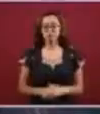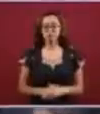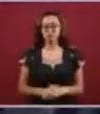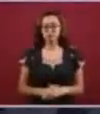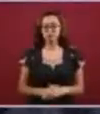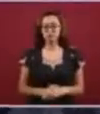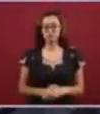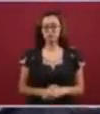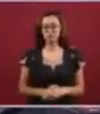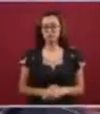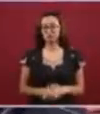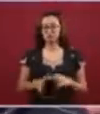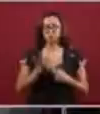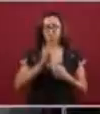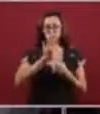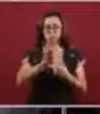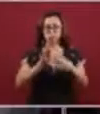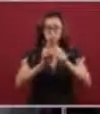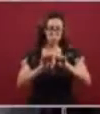Así es, y lo publicamos.